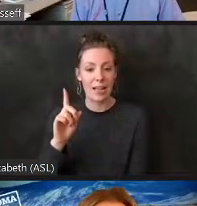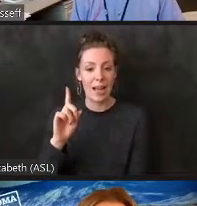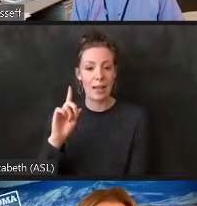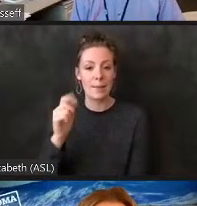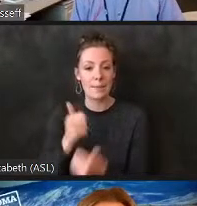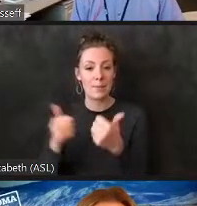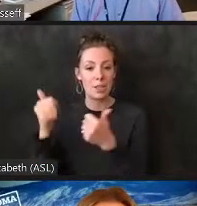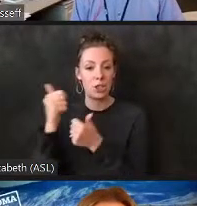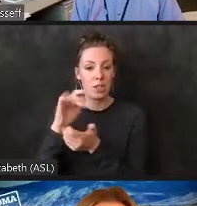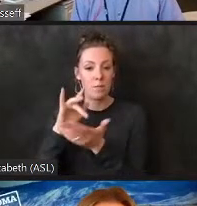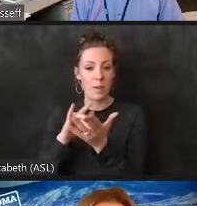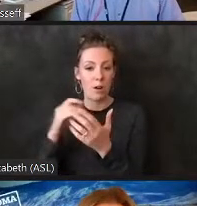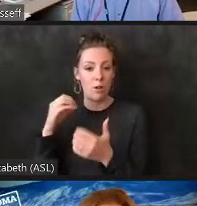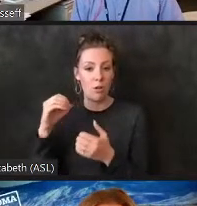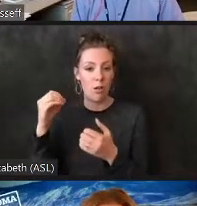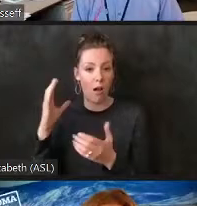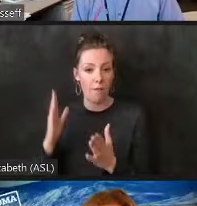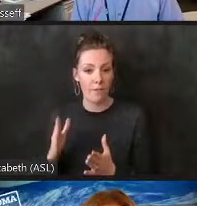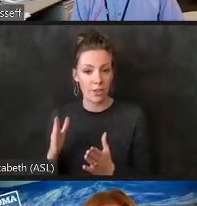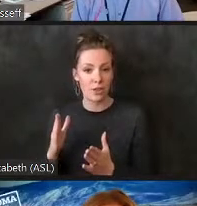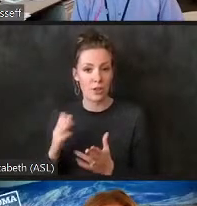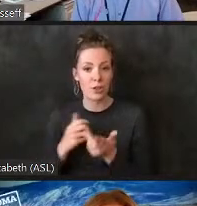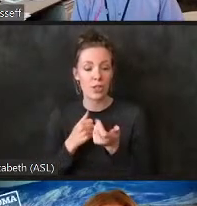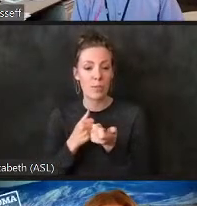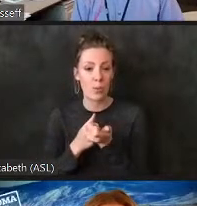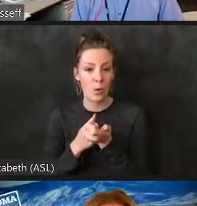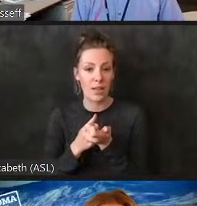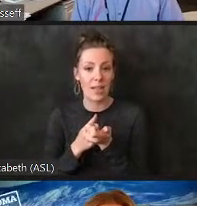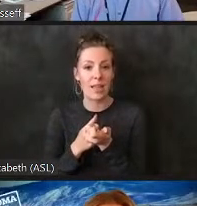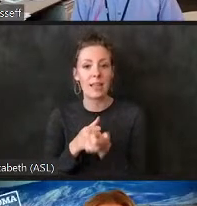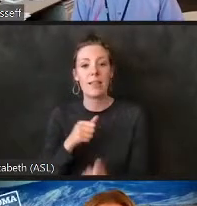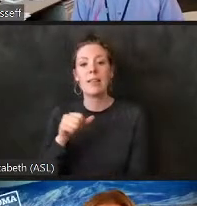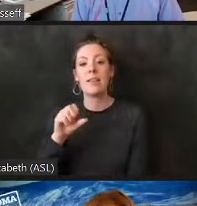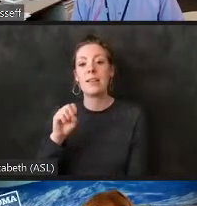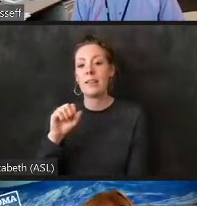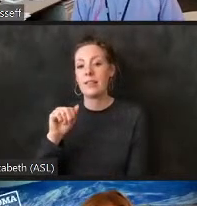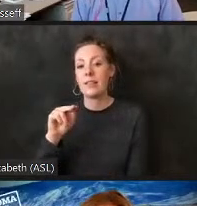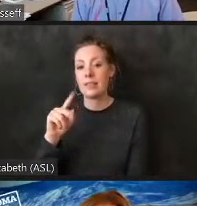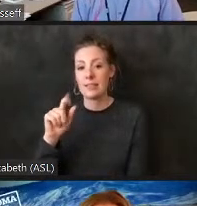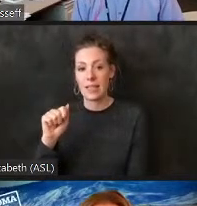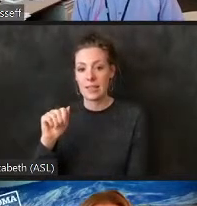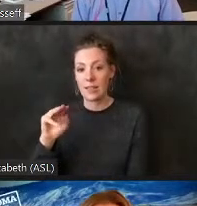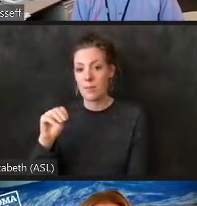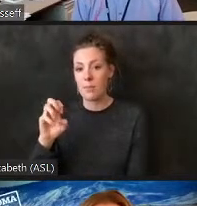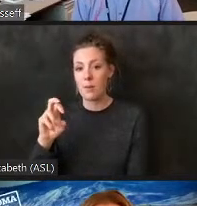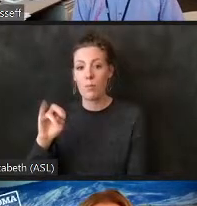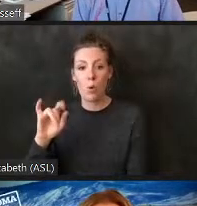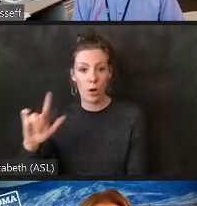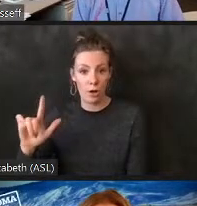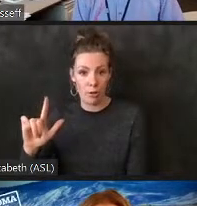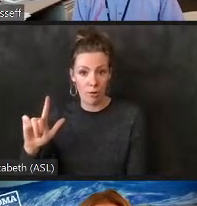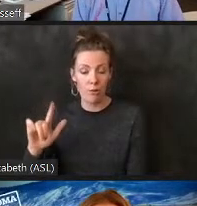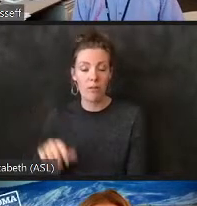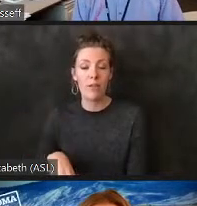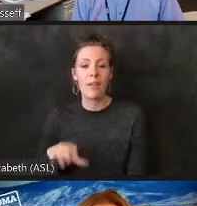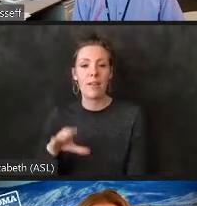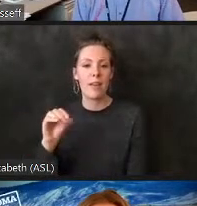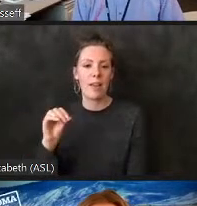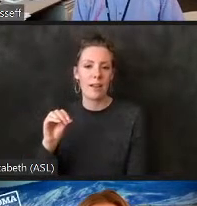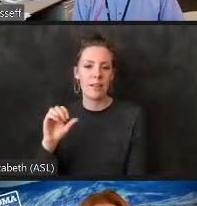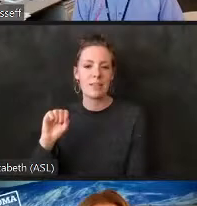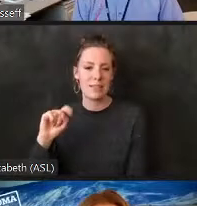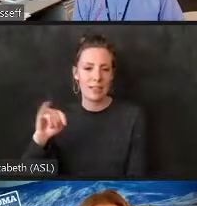officer supporting Santa Rosa Memorial Hospital and Petaluma Valley Hospital as a part of St. Joseph Health. And I think as Dr. Weil